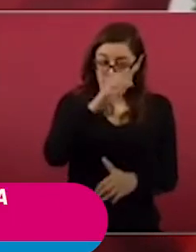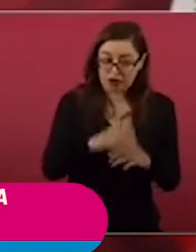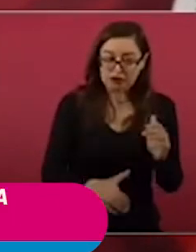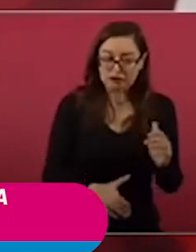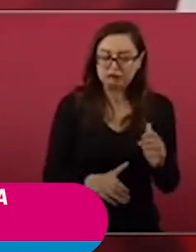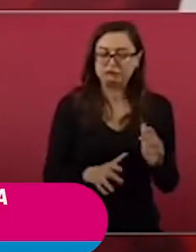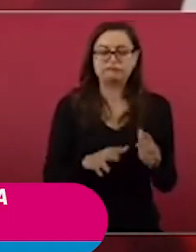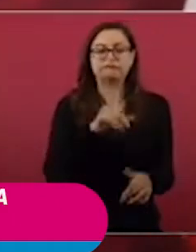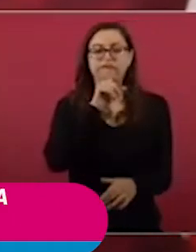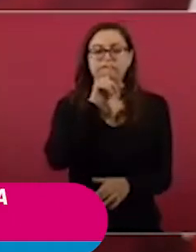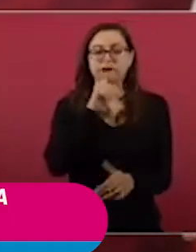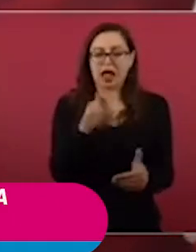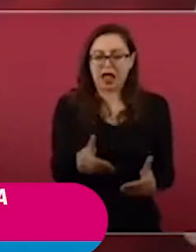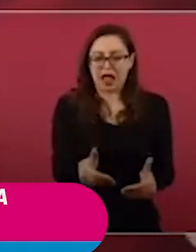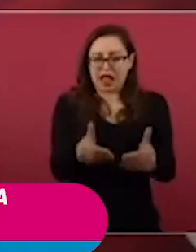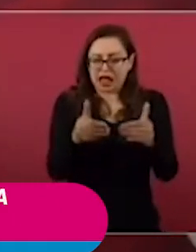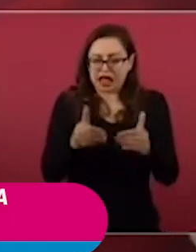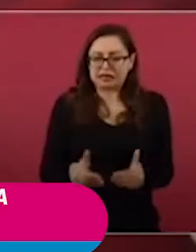está